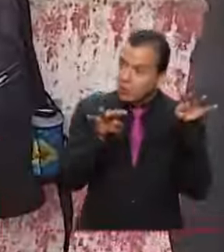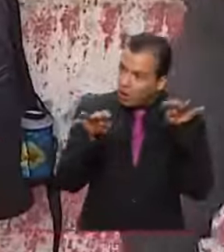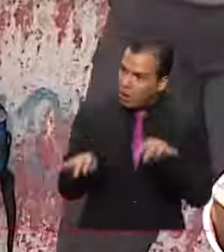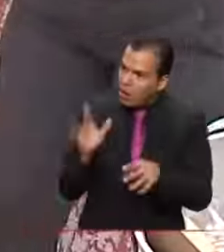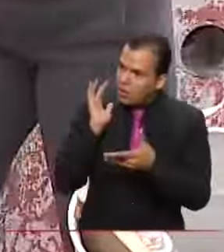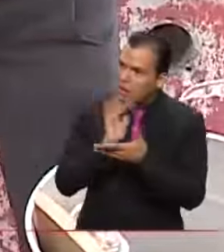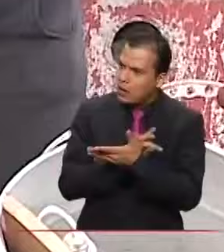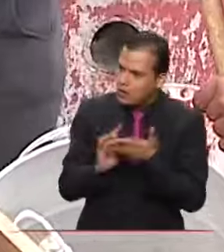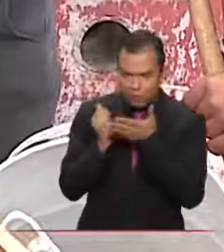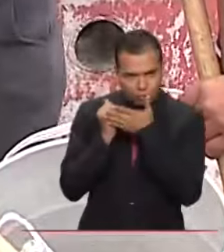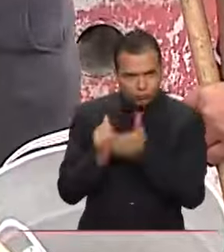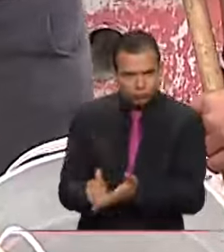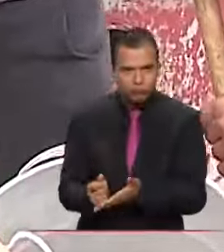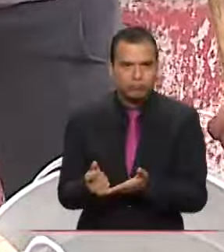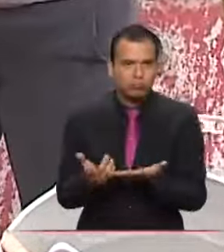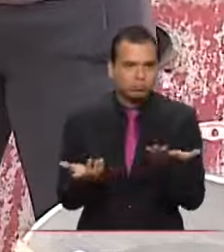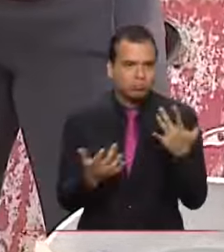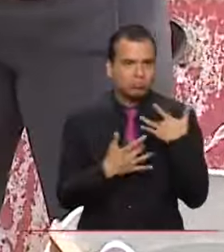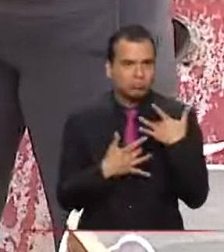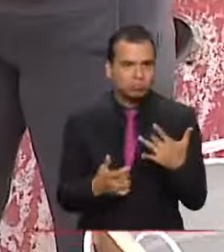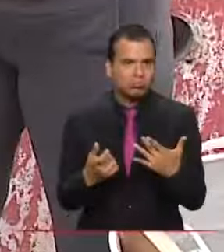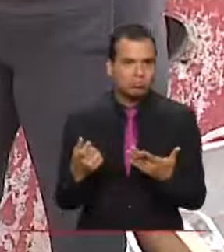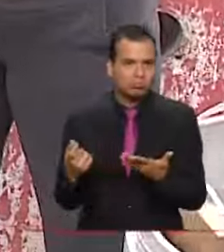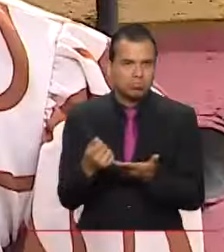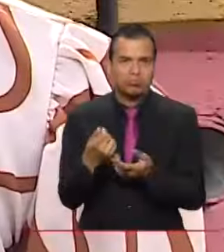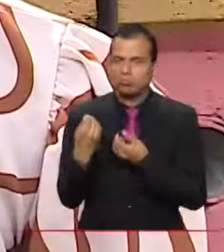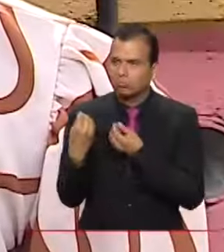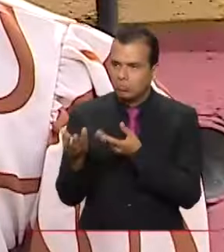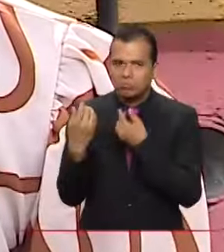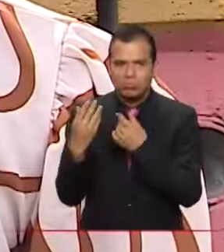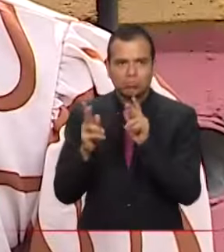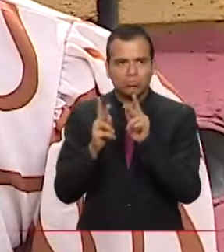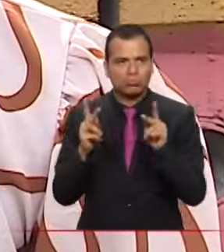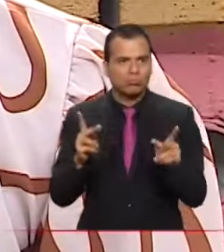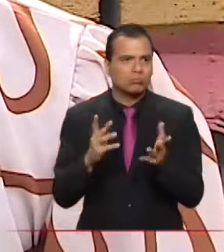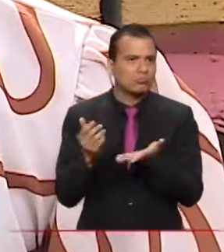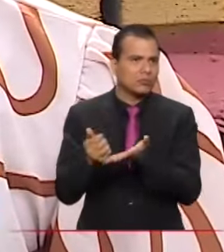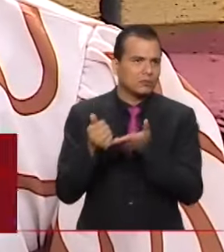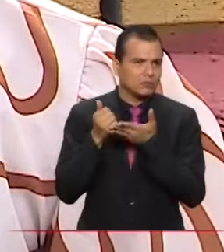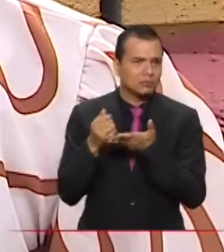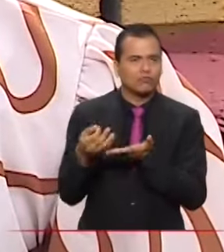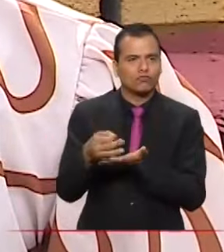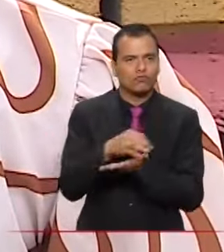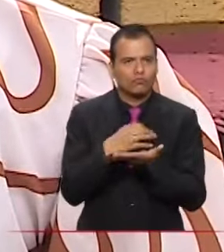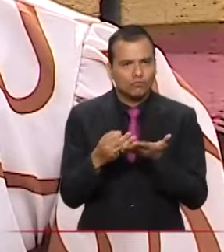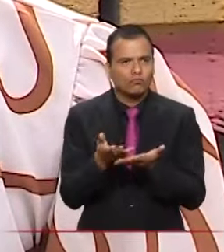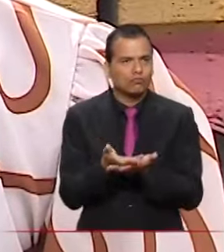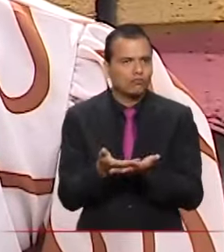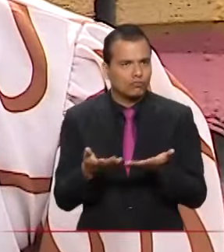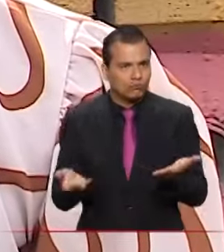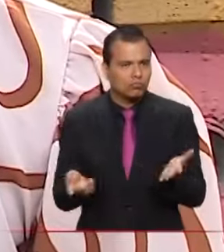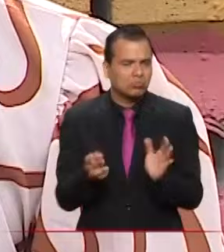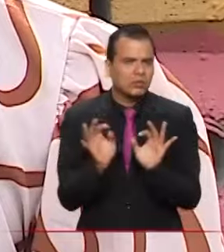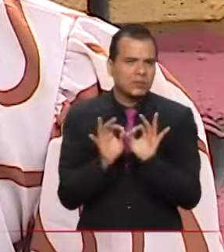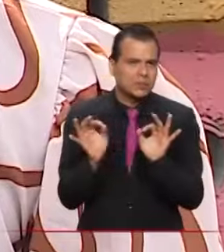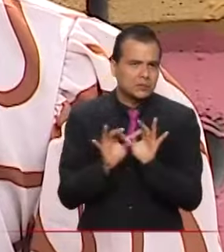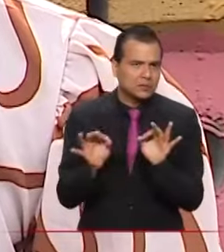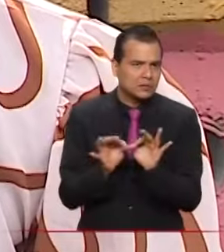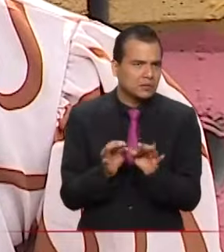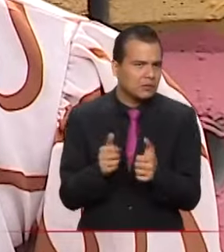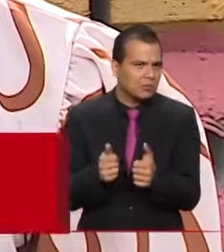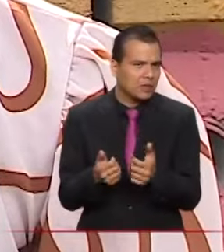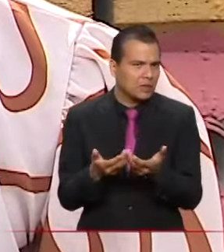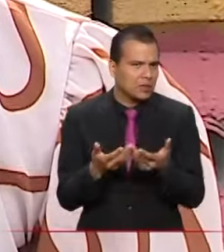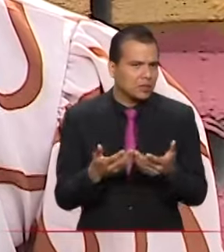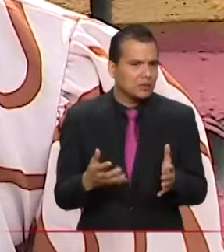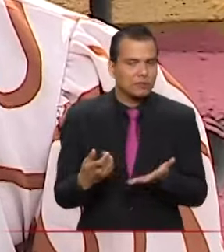y el aporte que dejan es voluntario. Las personas nos apoyan con las monedas, con el billete de 2000, entonces podemos comprar